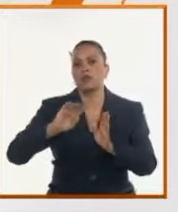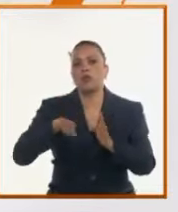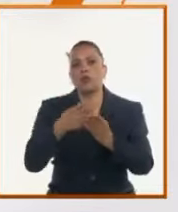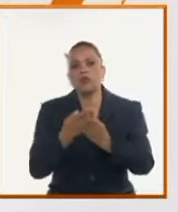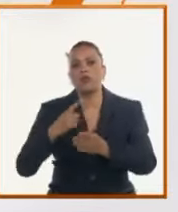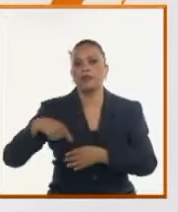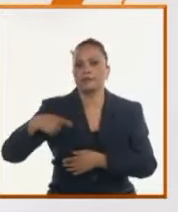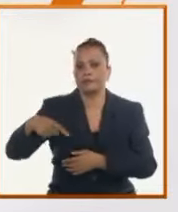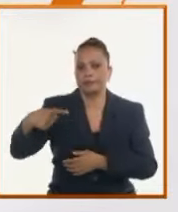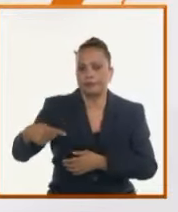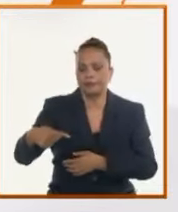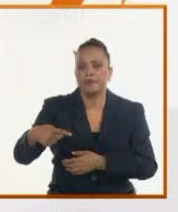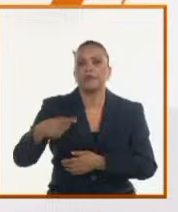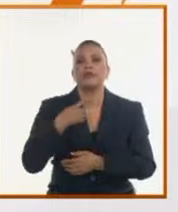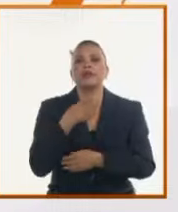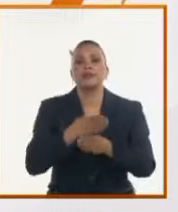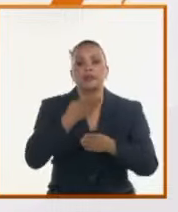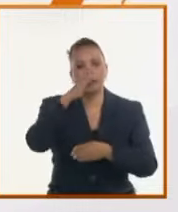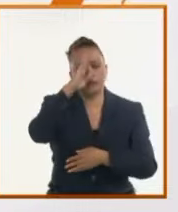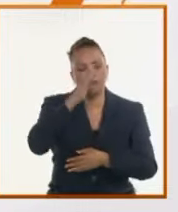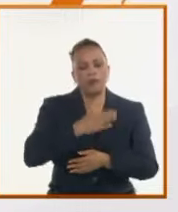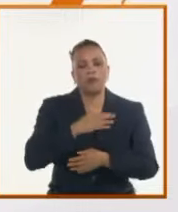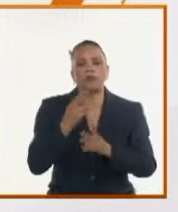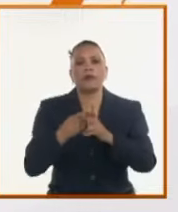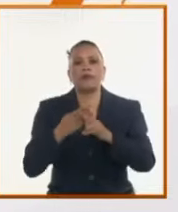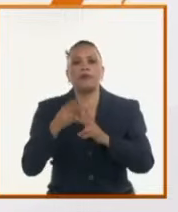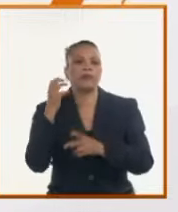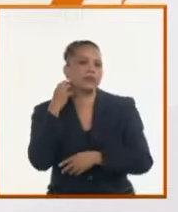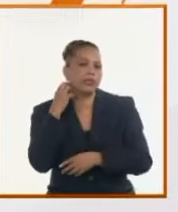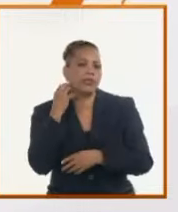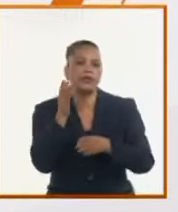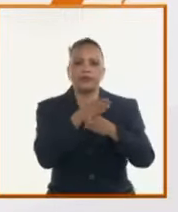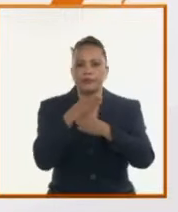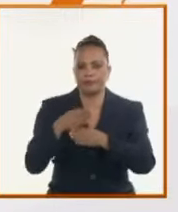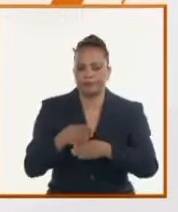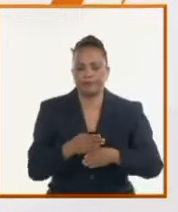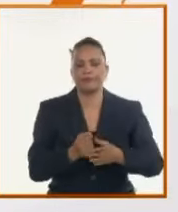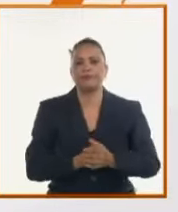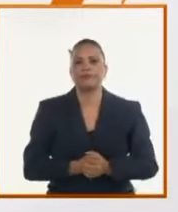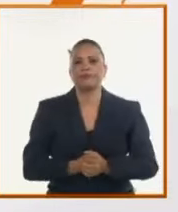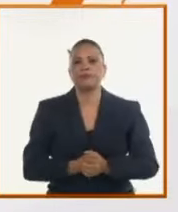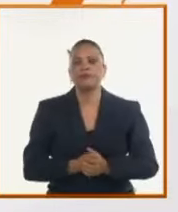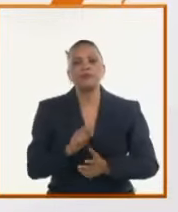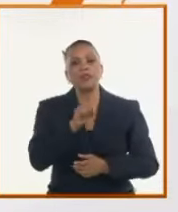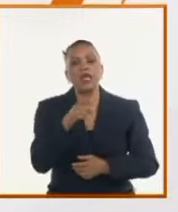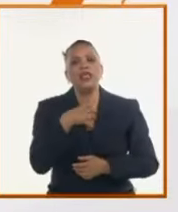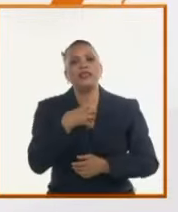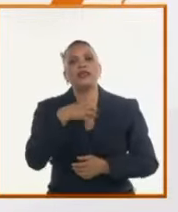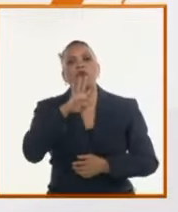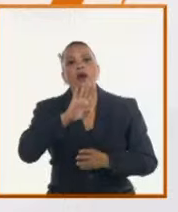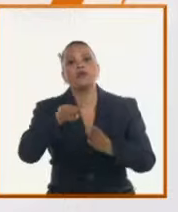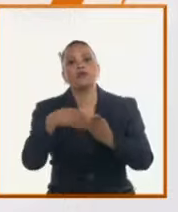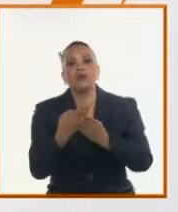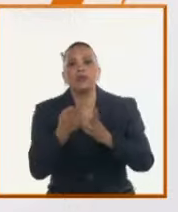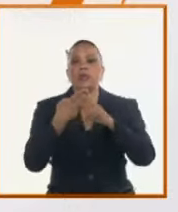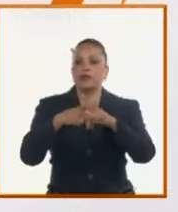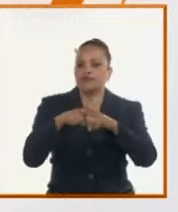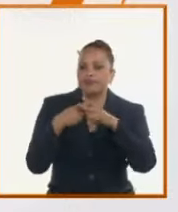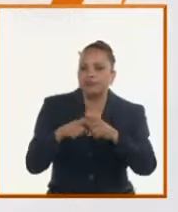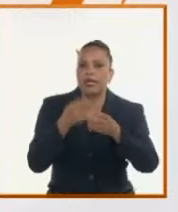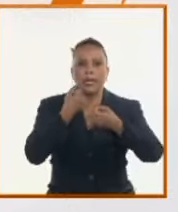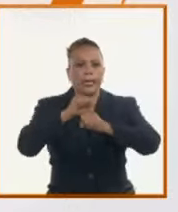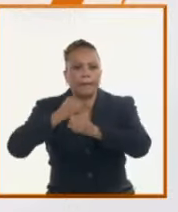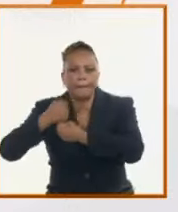Santiago el Cuba vayamos Manzanillo guá etcétera etcétera si tienen cu días para repararlo